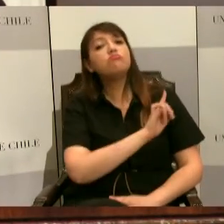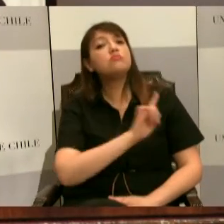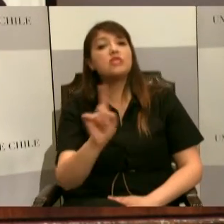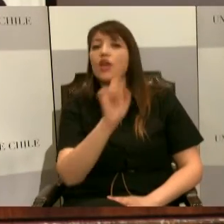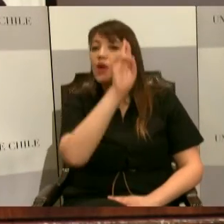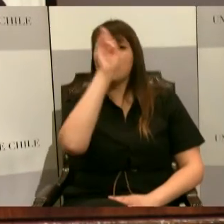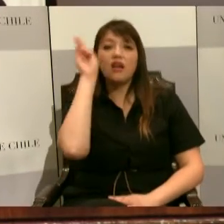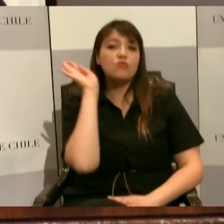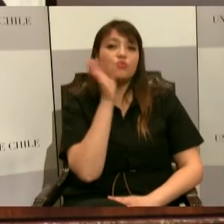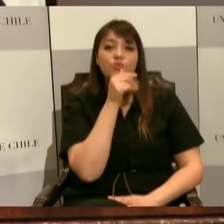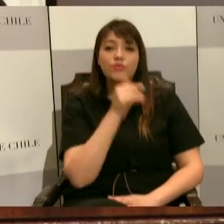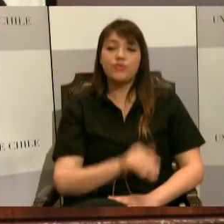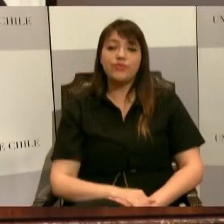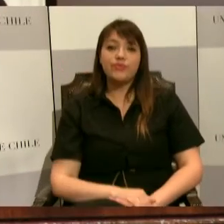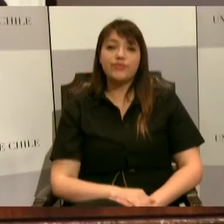rey.